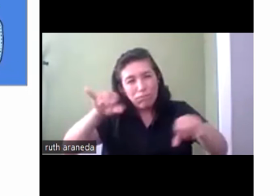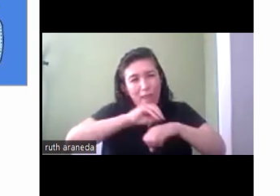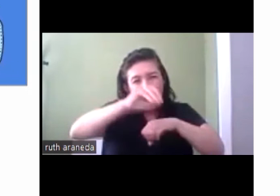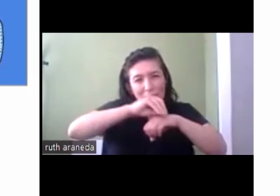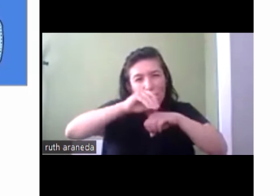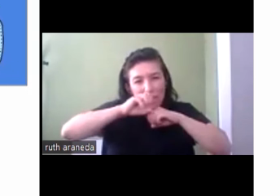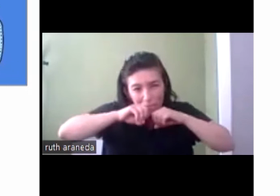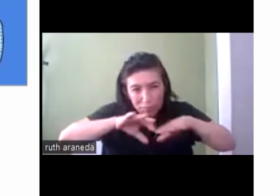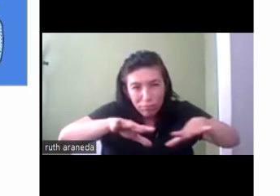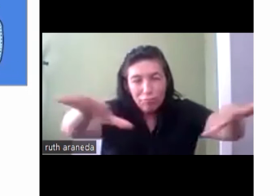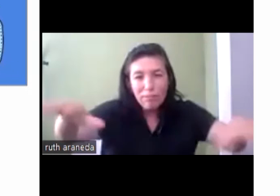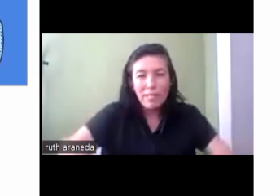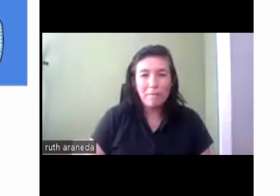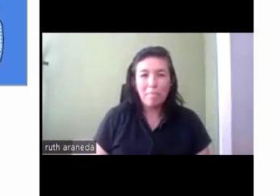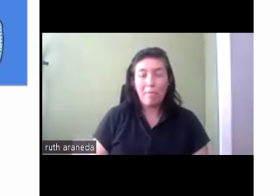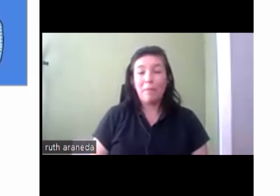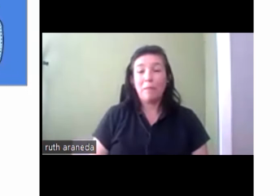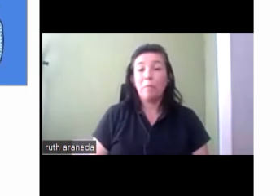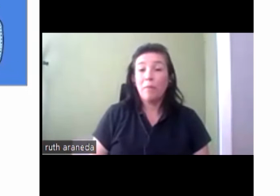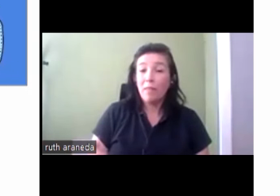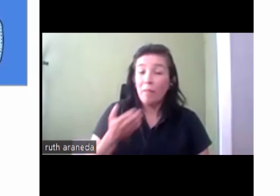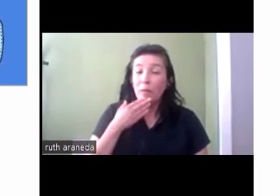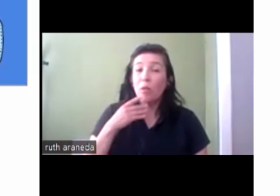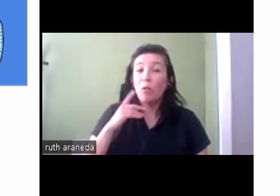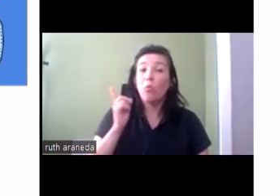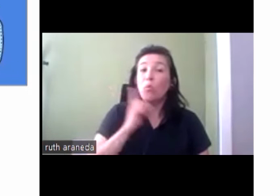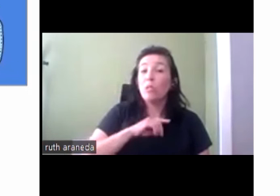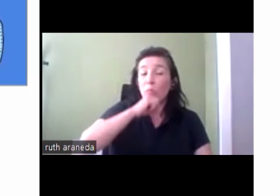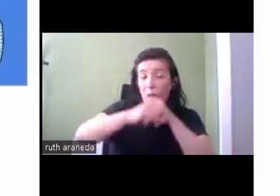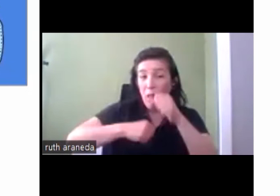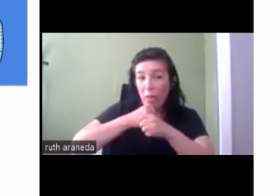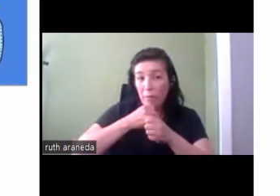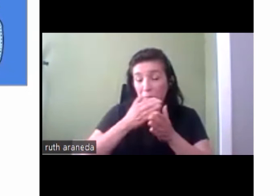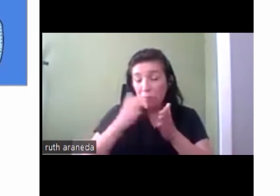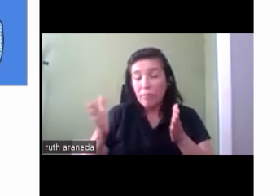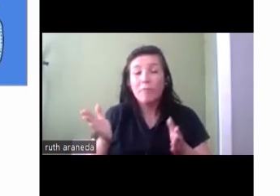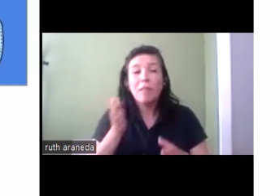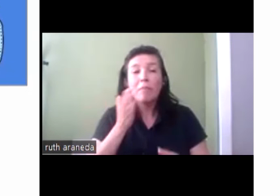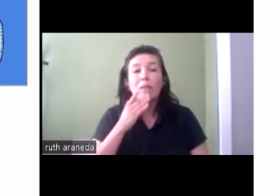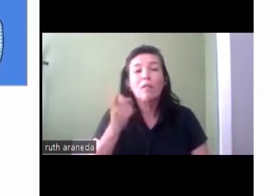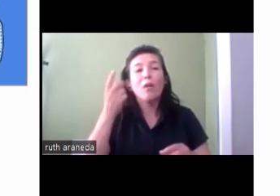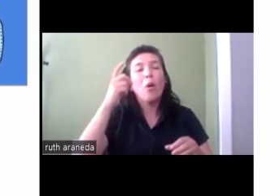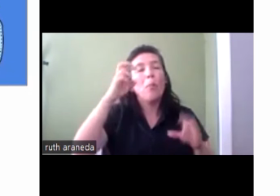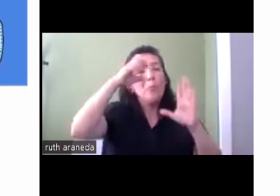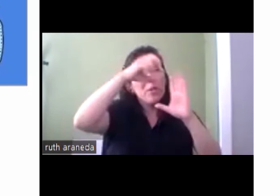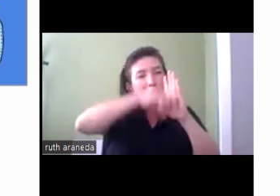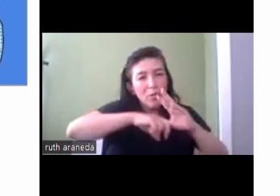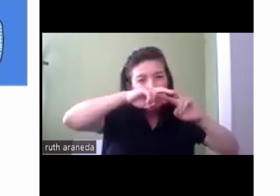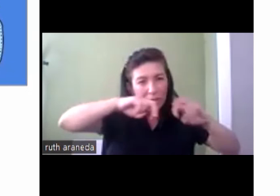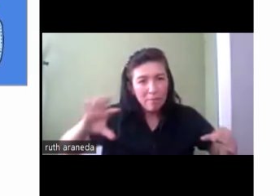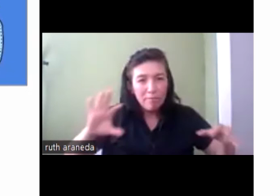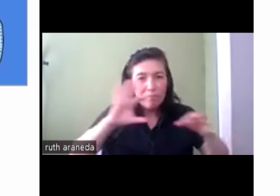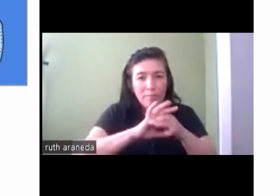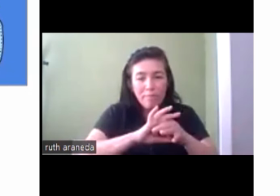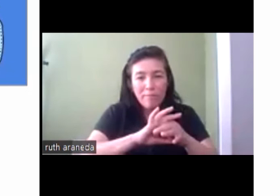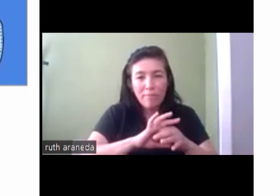Em, lo otro es que últimamente, el último año, también hemos estado vinculados a otro proyecto de investigación, que es el de Andrés